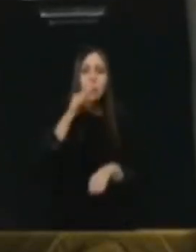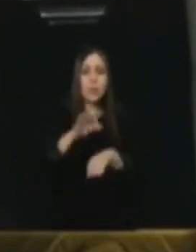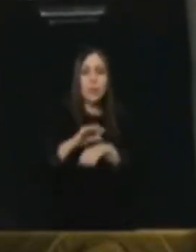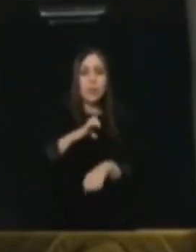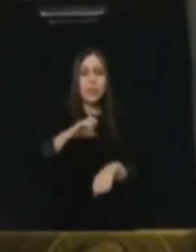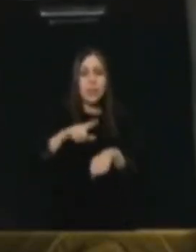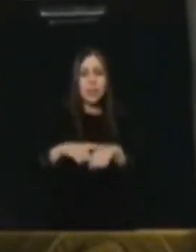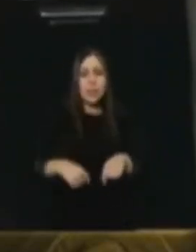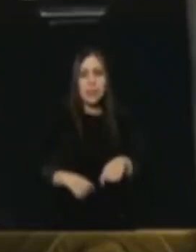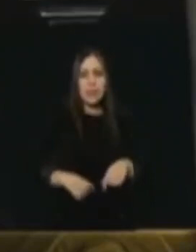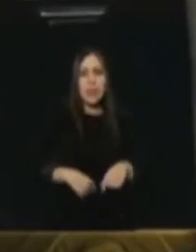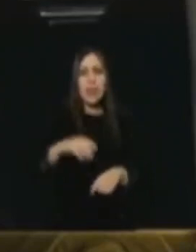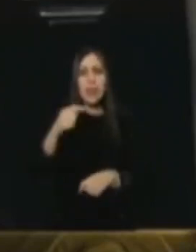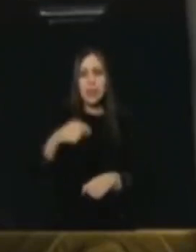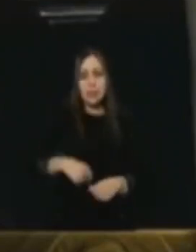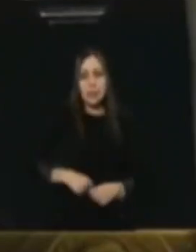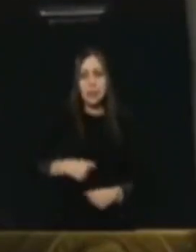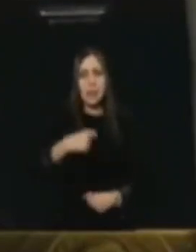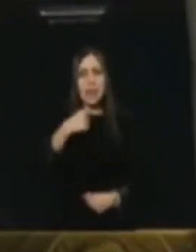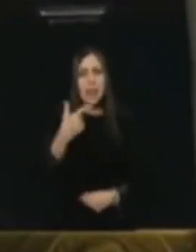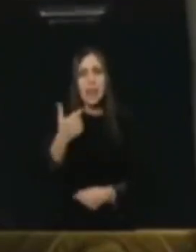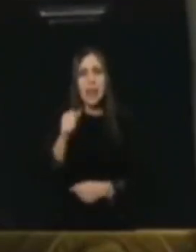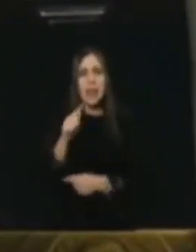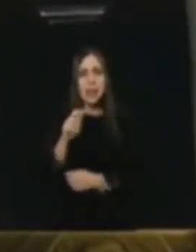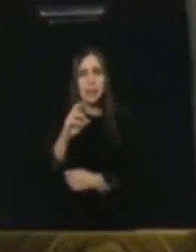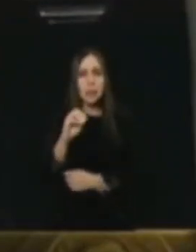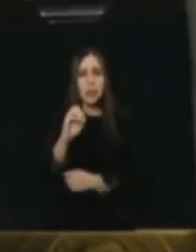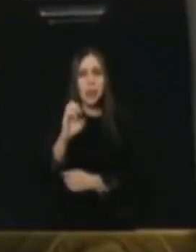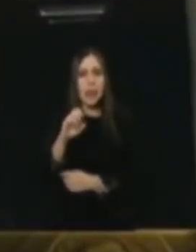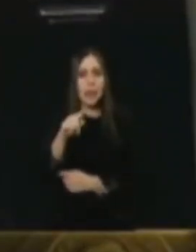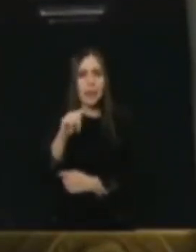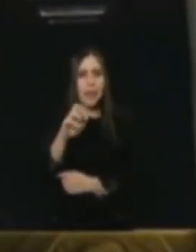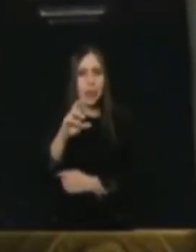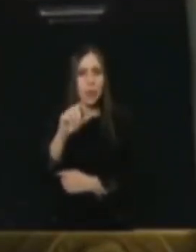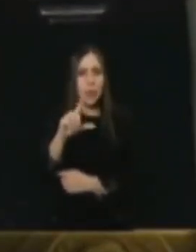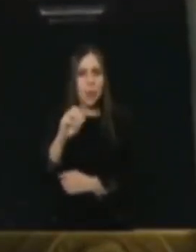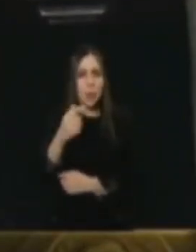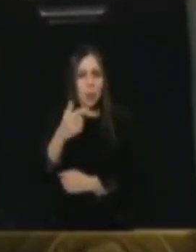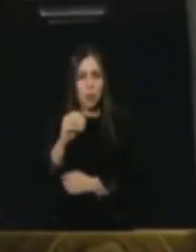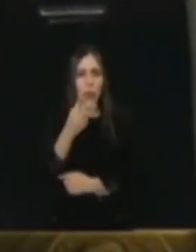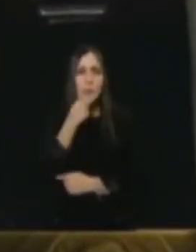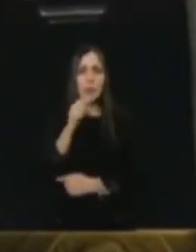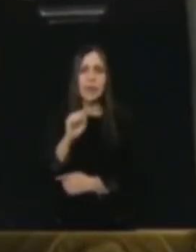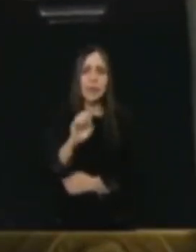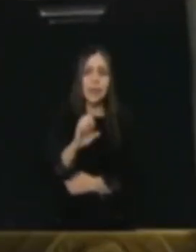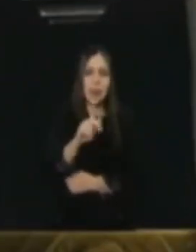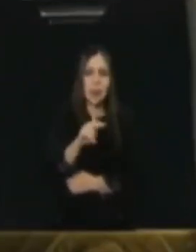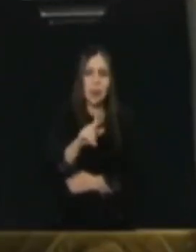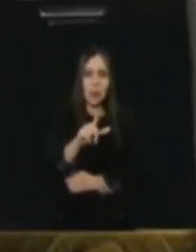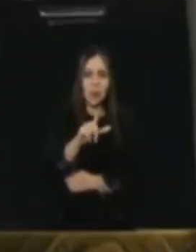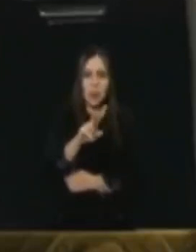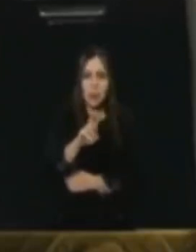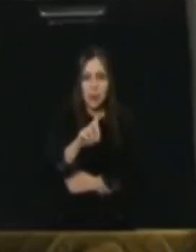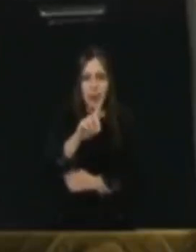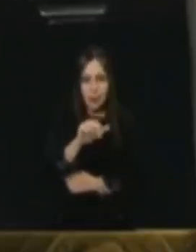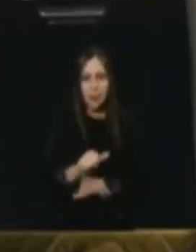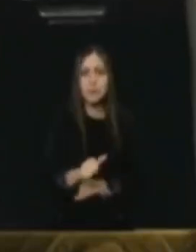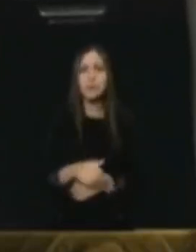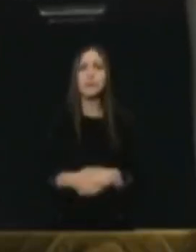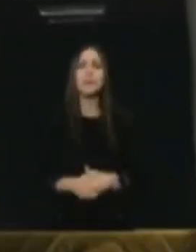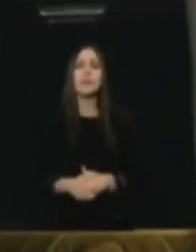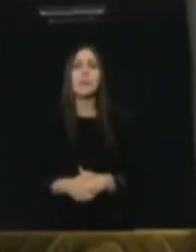Sepúlveda y Raúl Fournier fue un privilegio. Gracias al